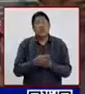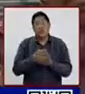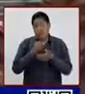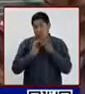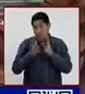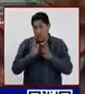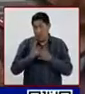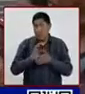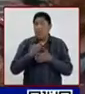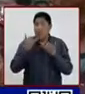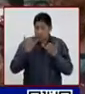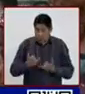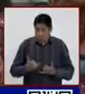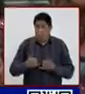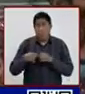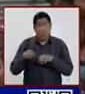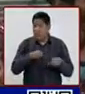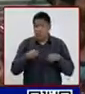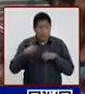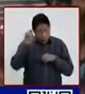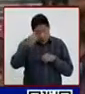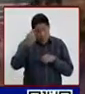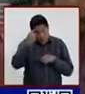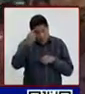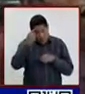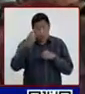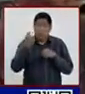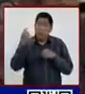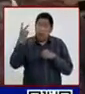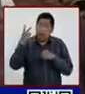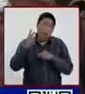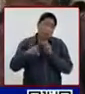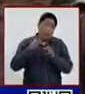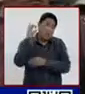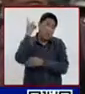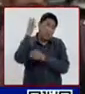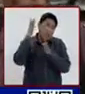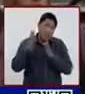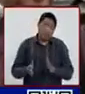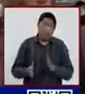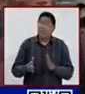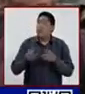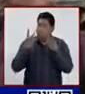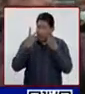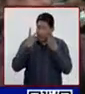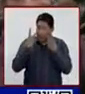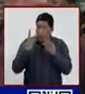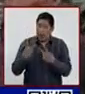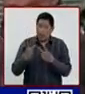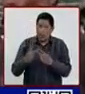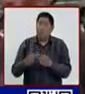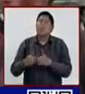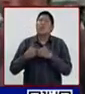se ve se anota, y hoy día el Estado, el gobierno, los medios, el pueblo boliviano ha visto con